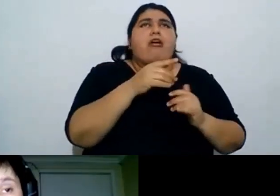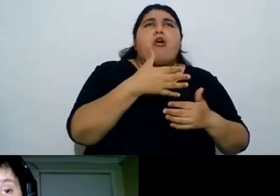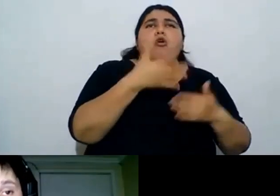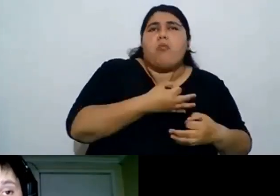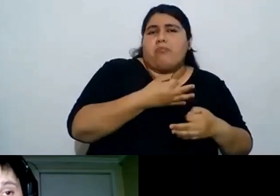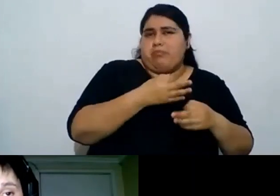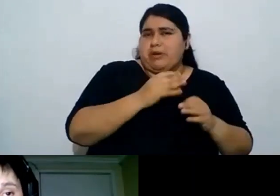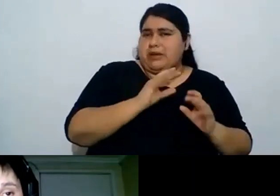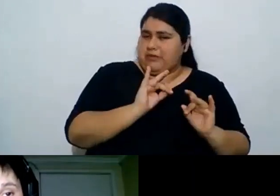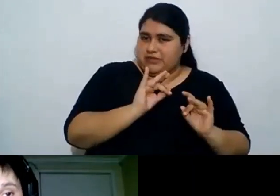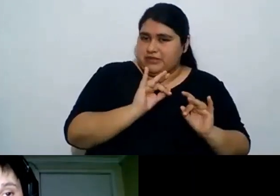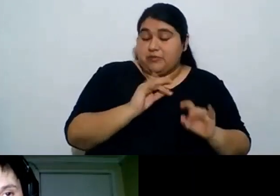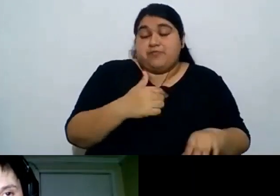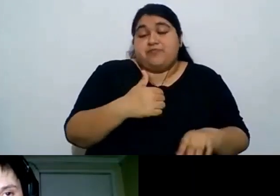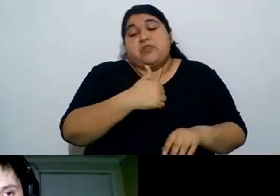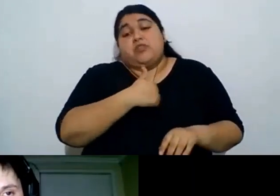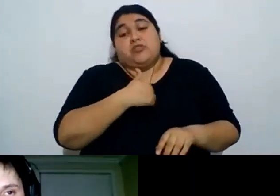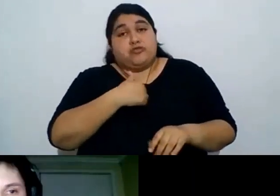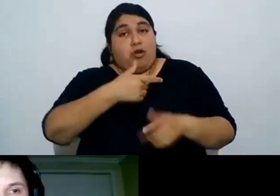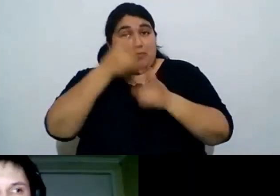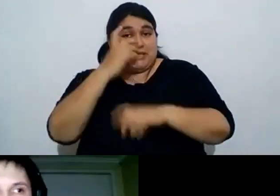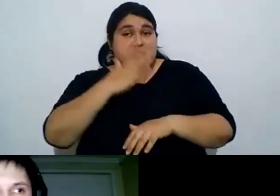mi experiencia personal, por ejemplo,